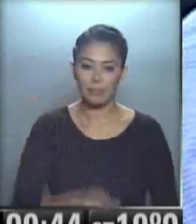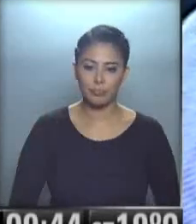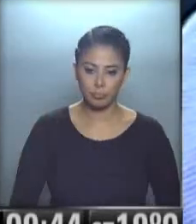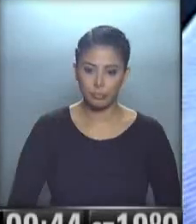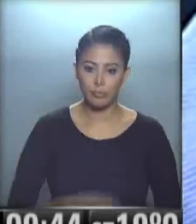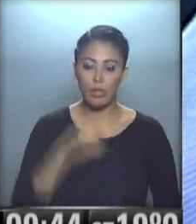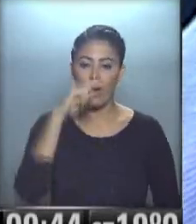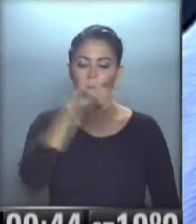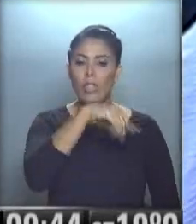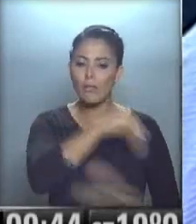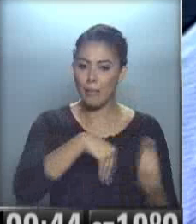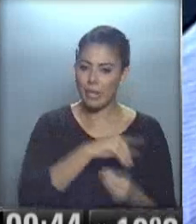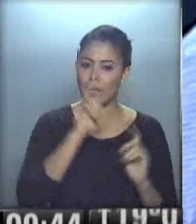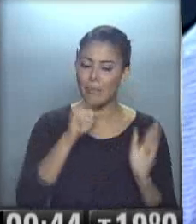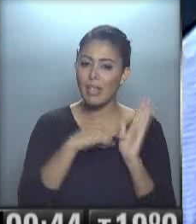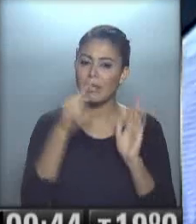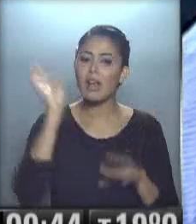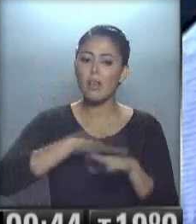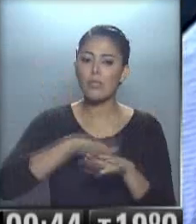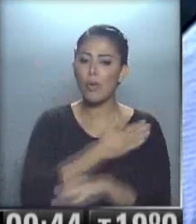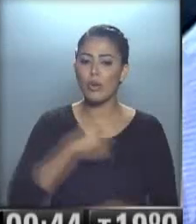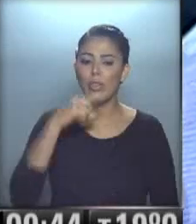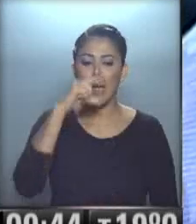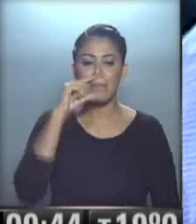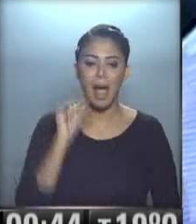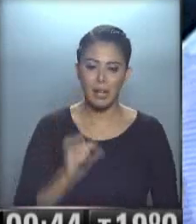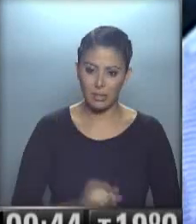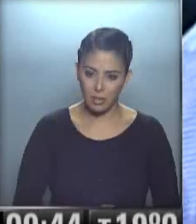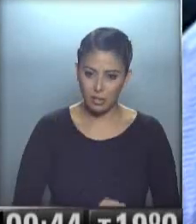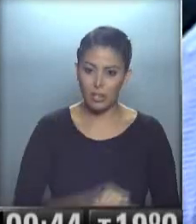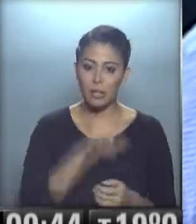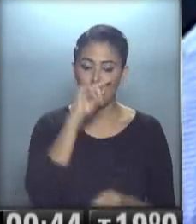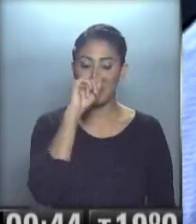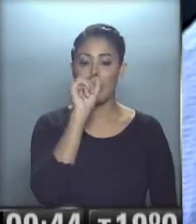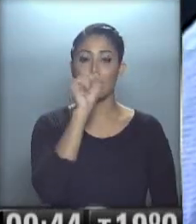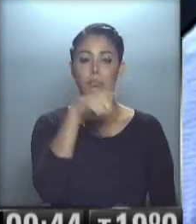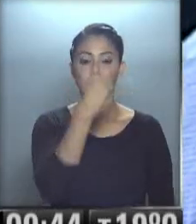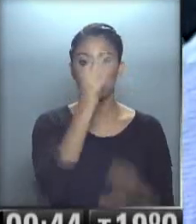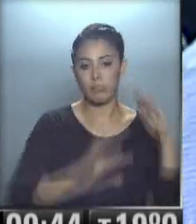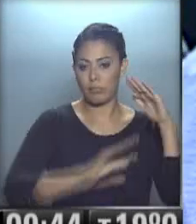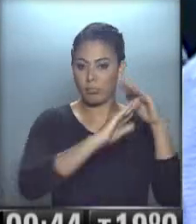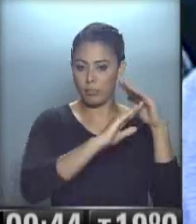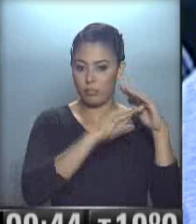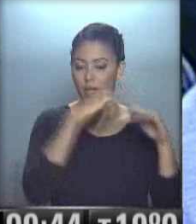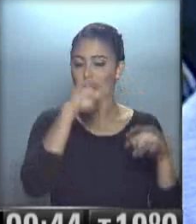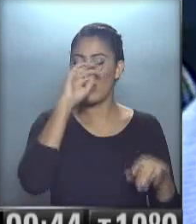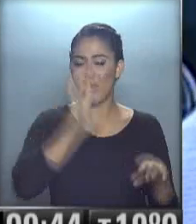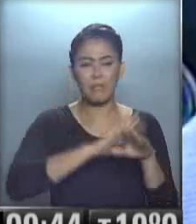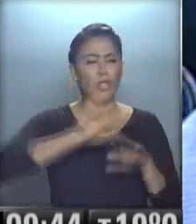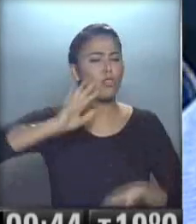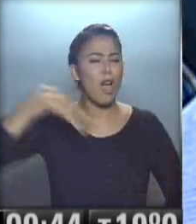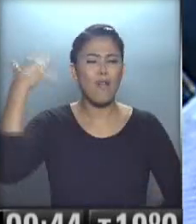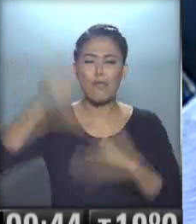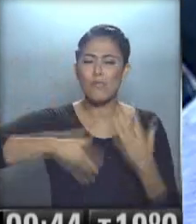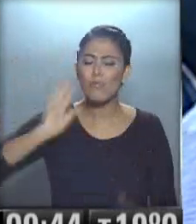nuestras familias. Hacemos responsable al gobierno de la Ciudad de Buenos Aires y a su jefe de gobierno, Mauricio Macri, de todo hecho de